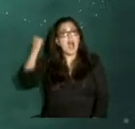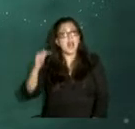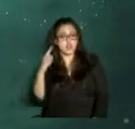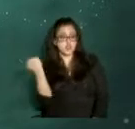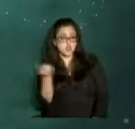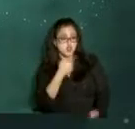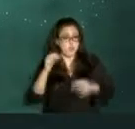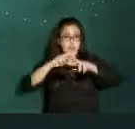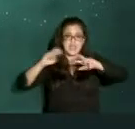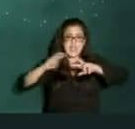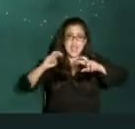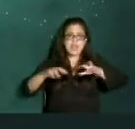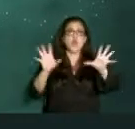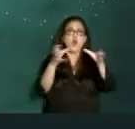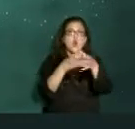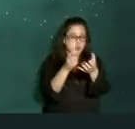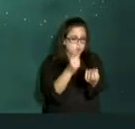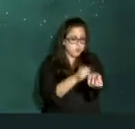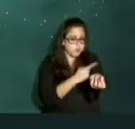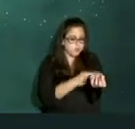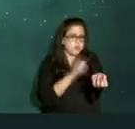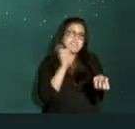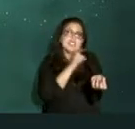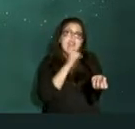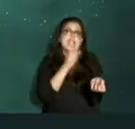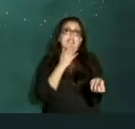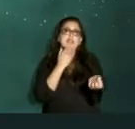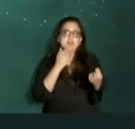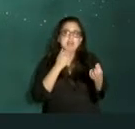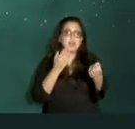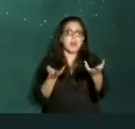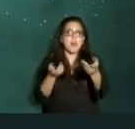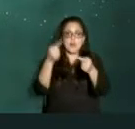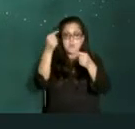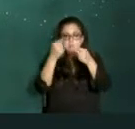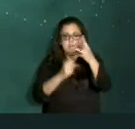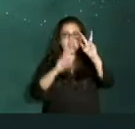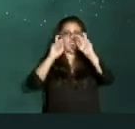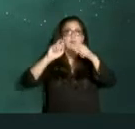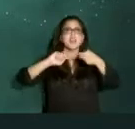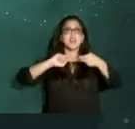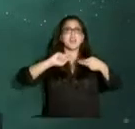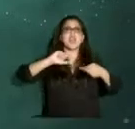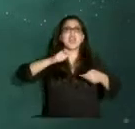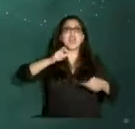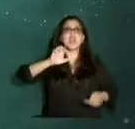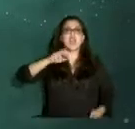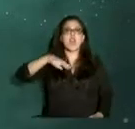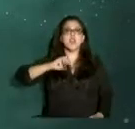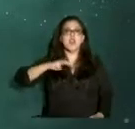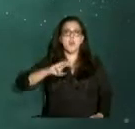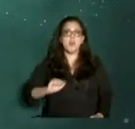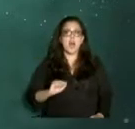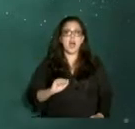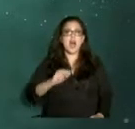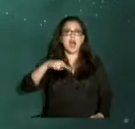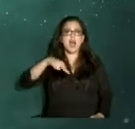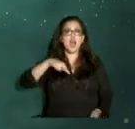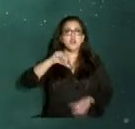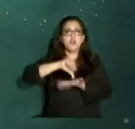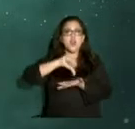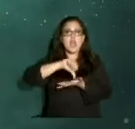grupos sanguíneos y un par de genes más del genoma nuclear. Pero también habíamos hecho estudios de estos genomas de